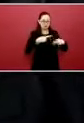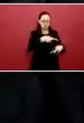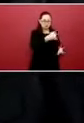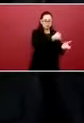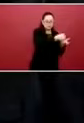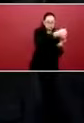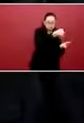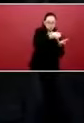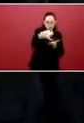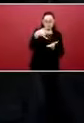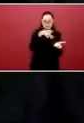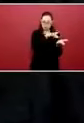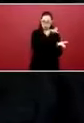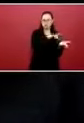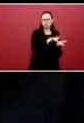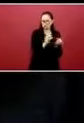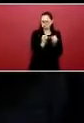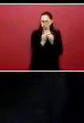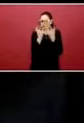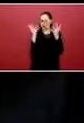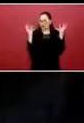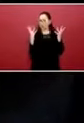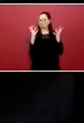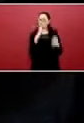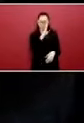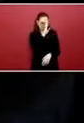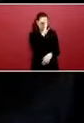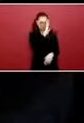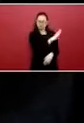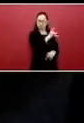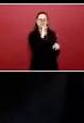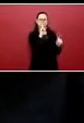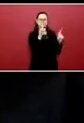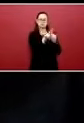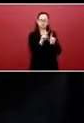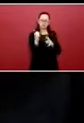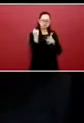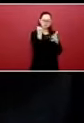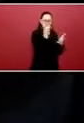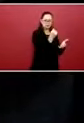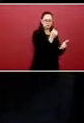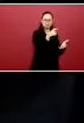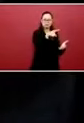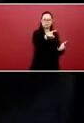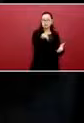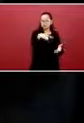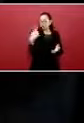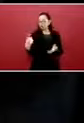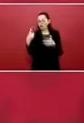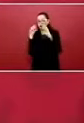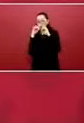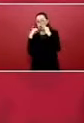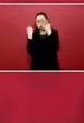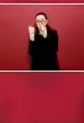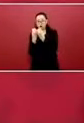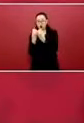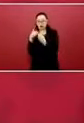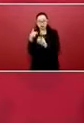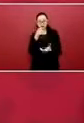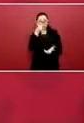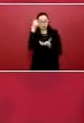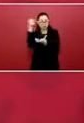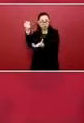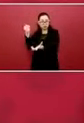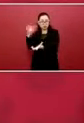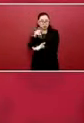esta manera, forma directa, ya no se va a entregar apoyo a